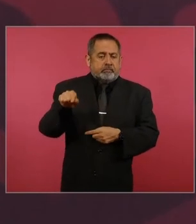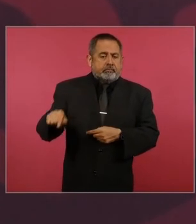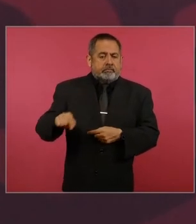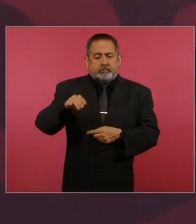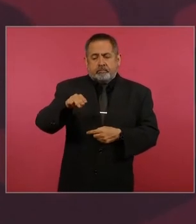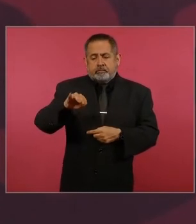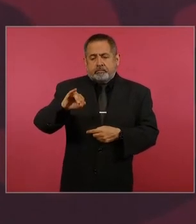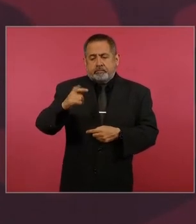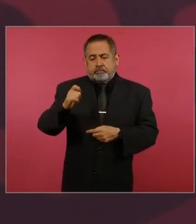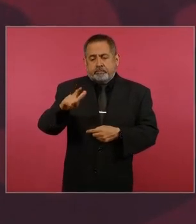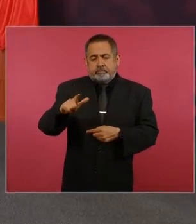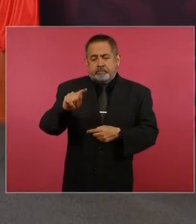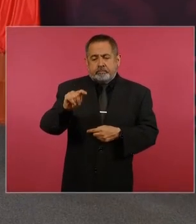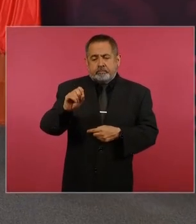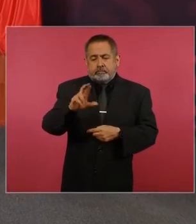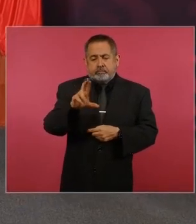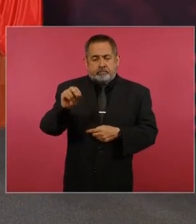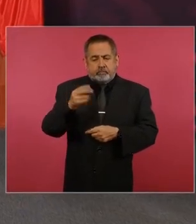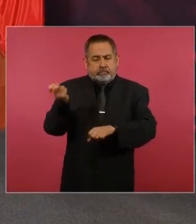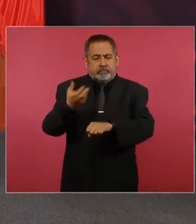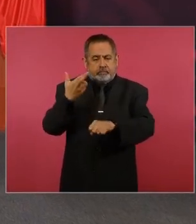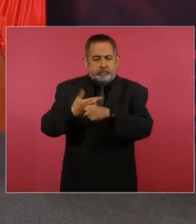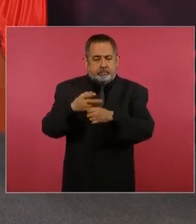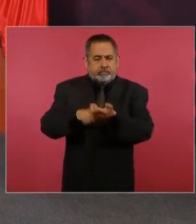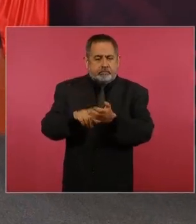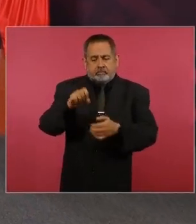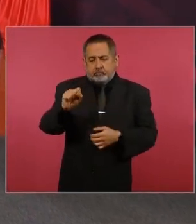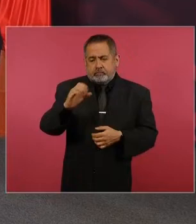Miguel Torruco, secretario de Turismo,